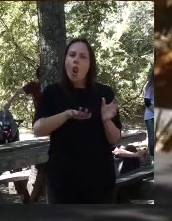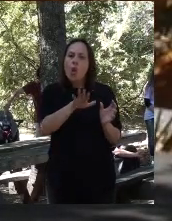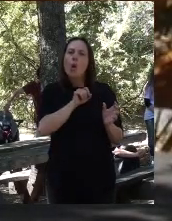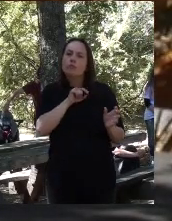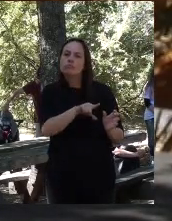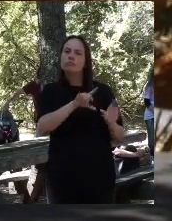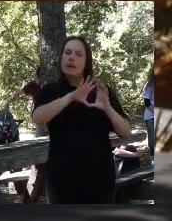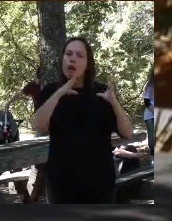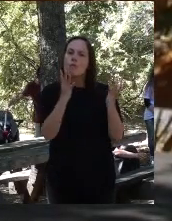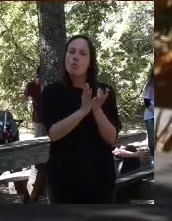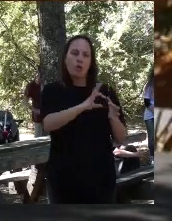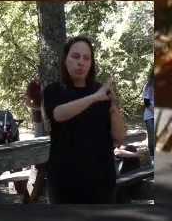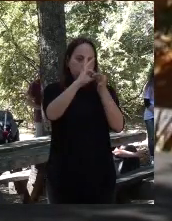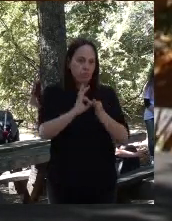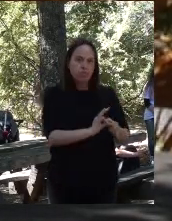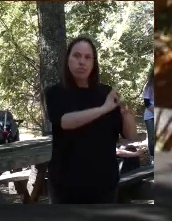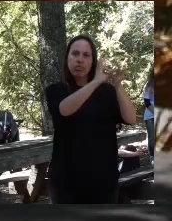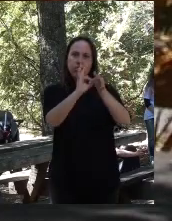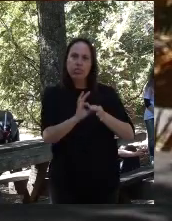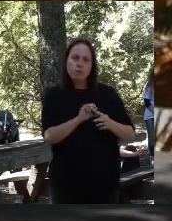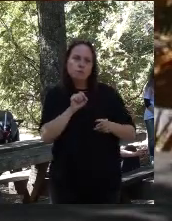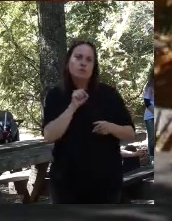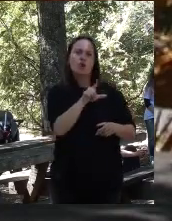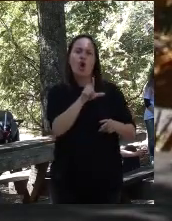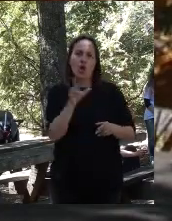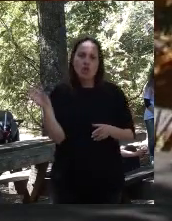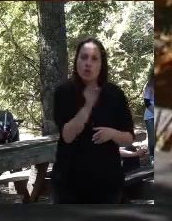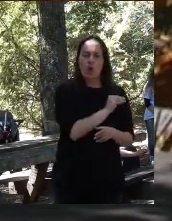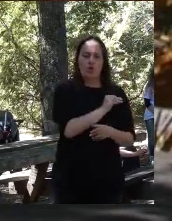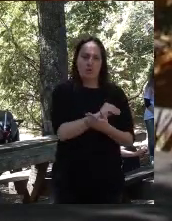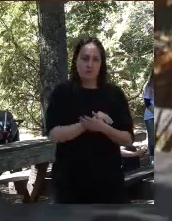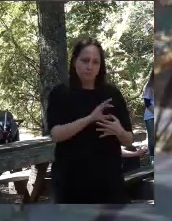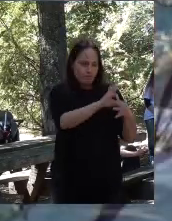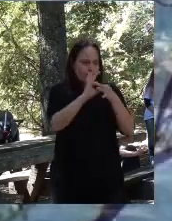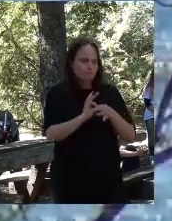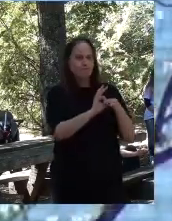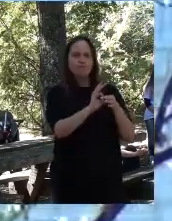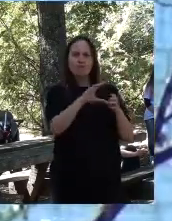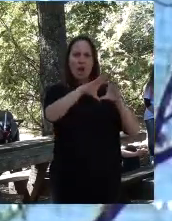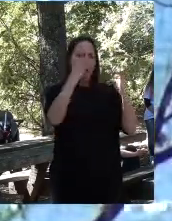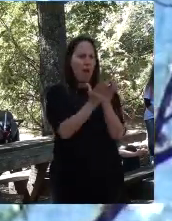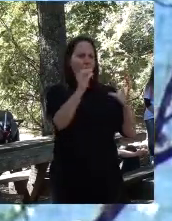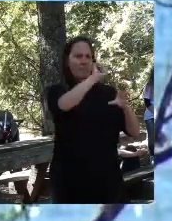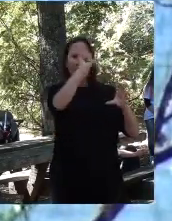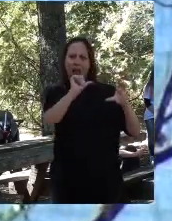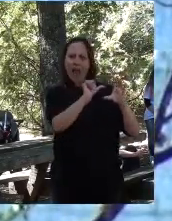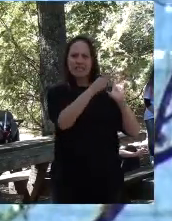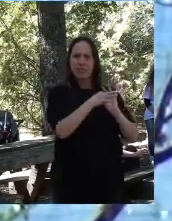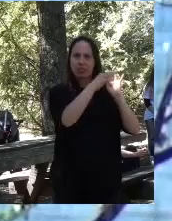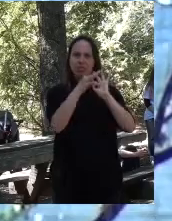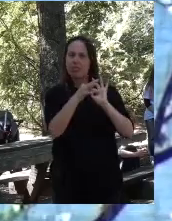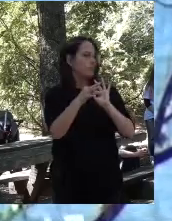hacer énfasis en eso de que pertenece a todos, porque no pertenece a ningún país en particular. Y por eso